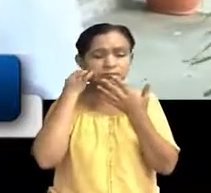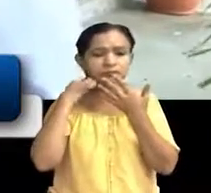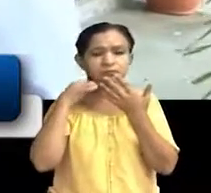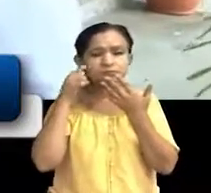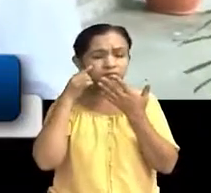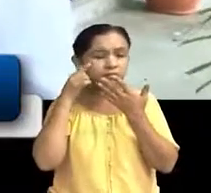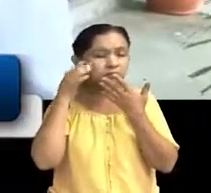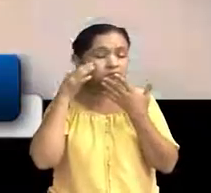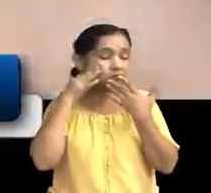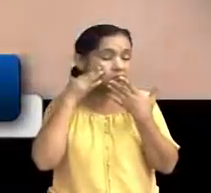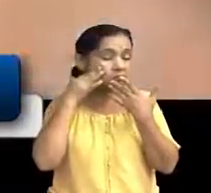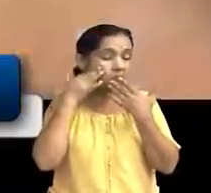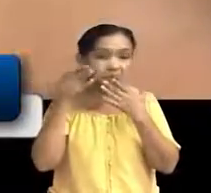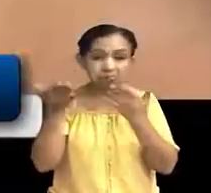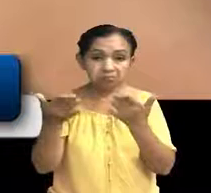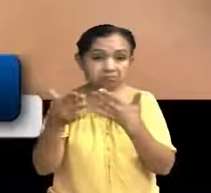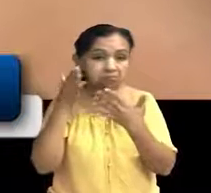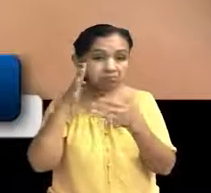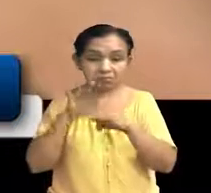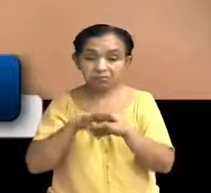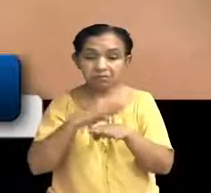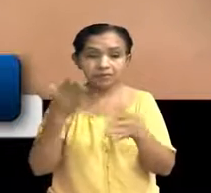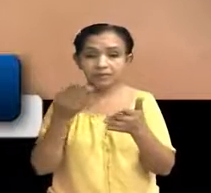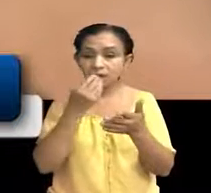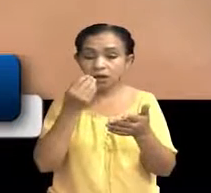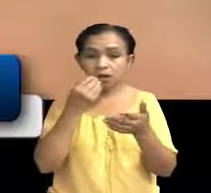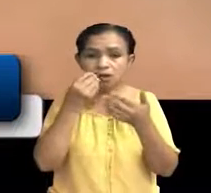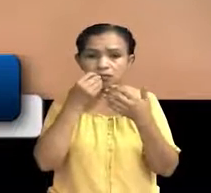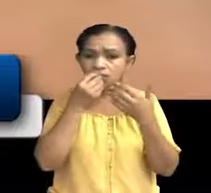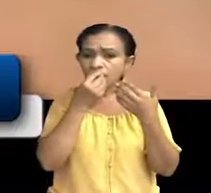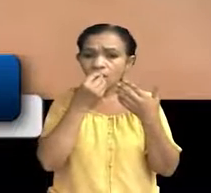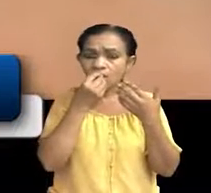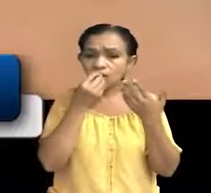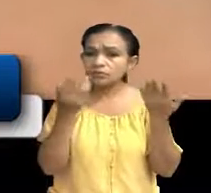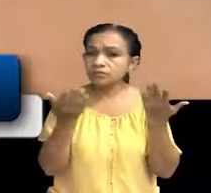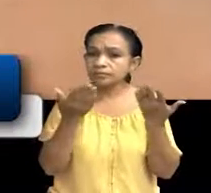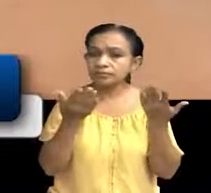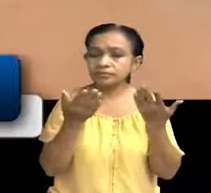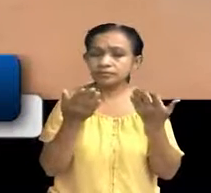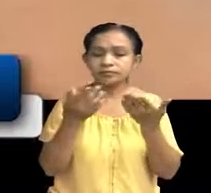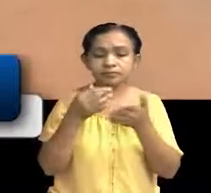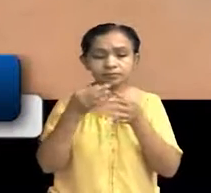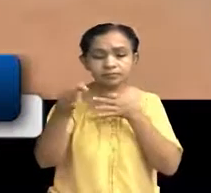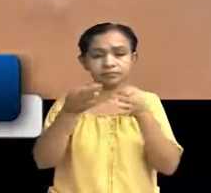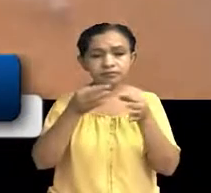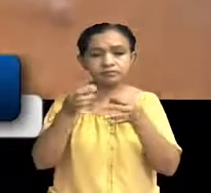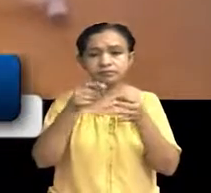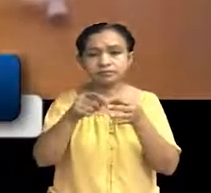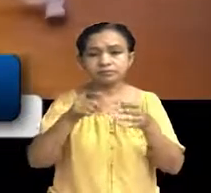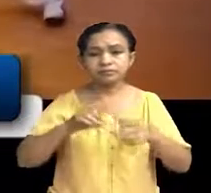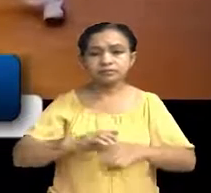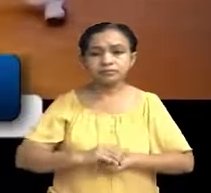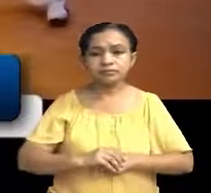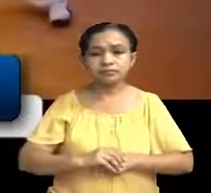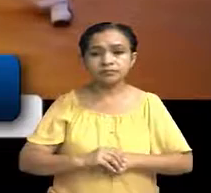rostro? En el caso de la comida, ¿cómo le hacen? ¿Cuáles son las recomendaciones que ustedes le hacen para...?